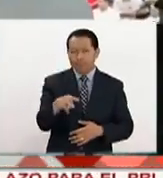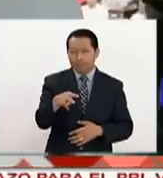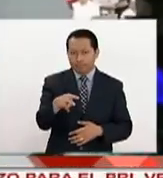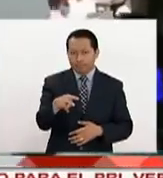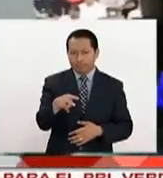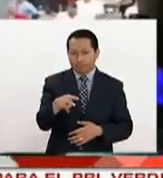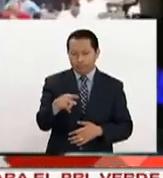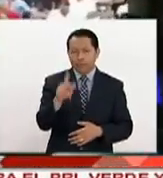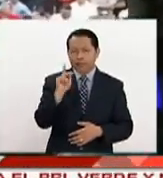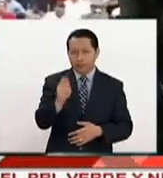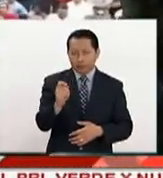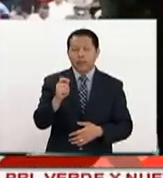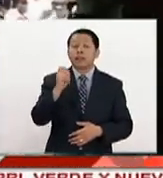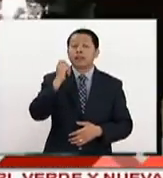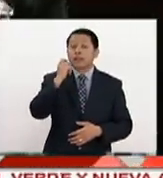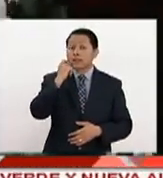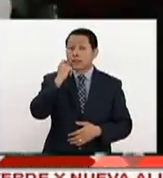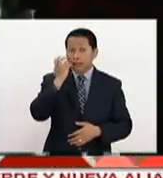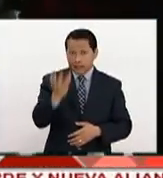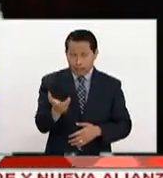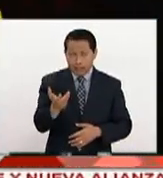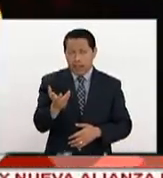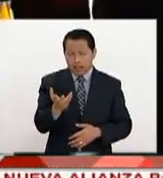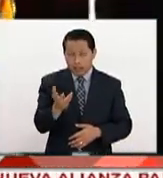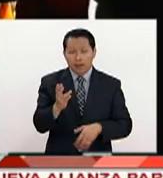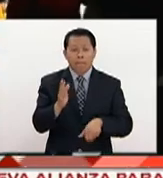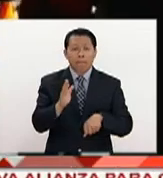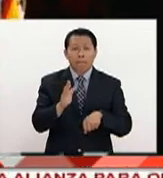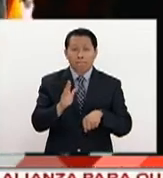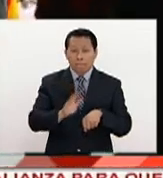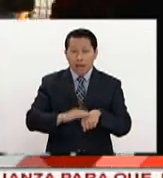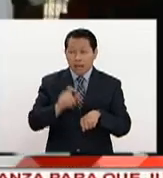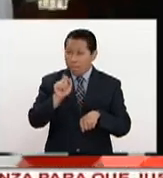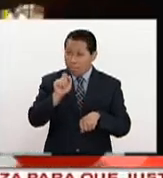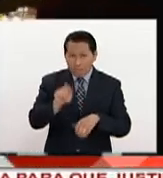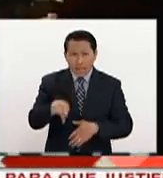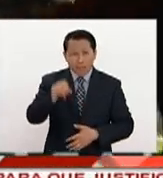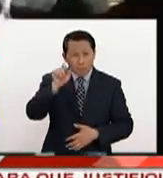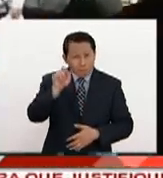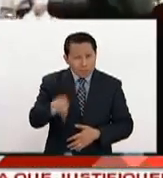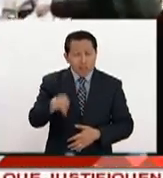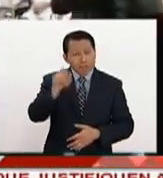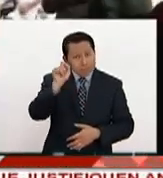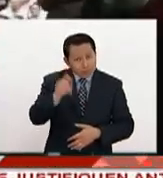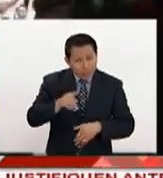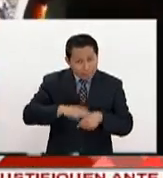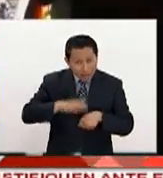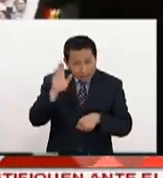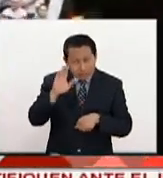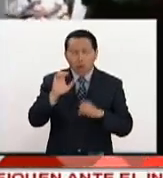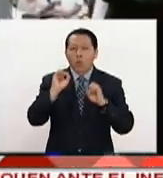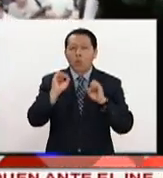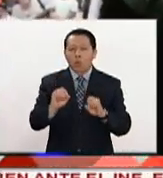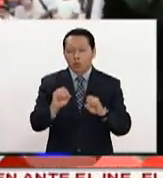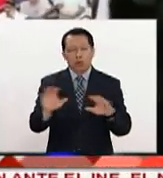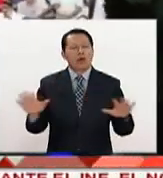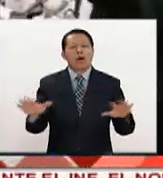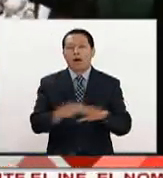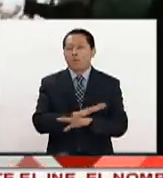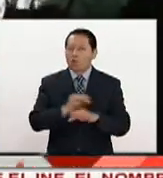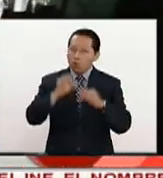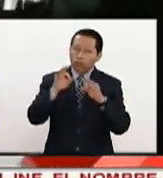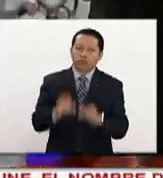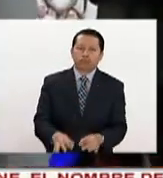si queremos más de lo mismo o queremos un cambio